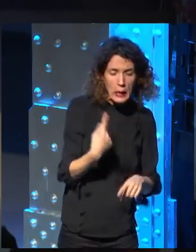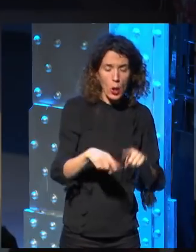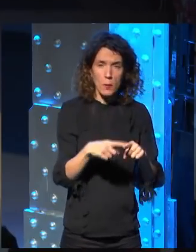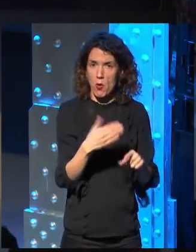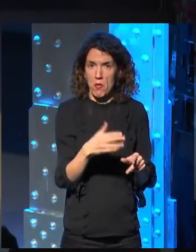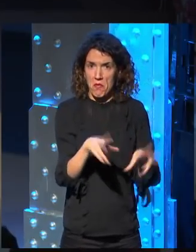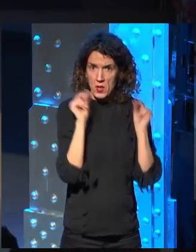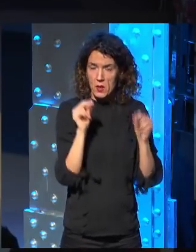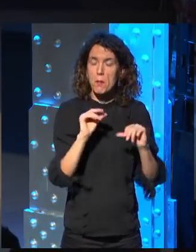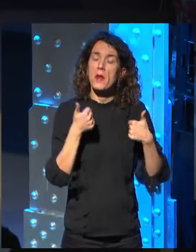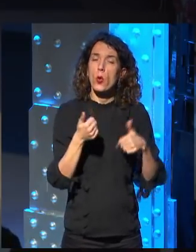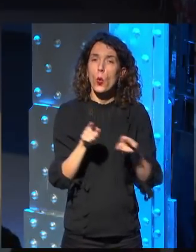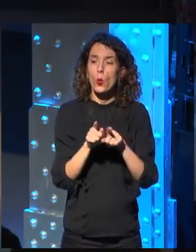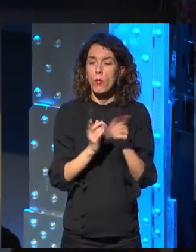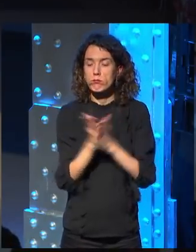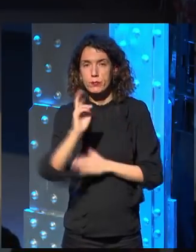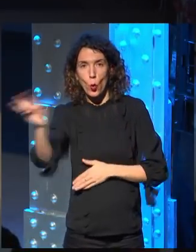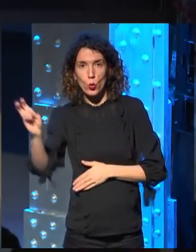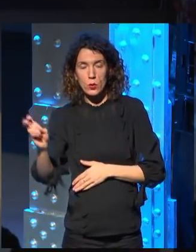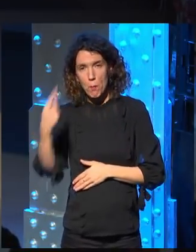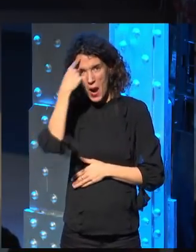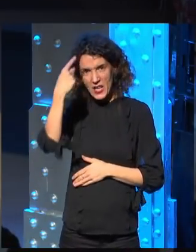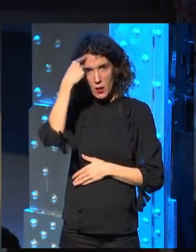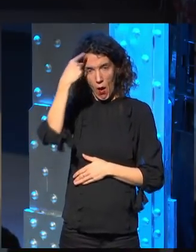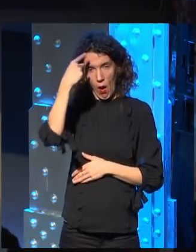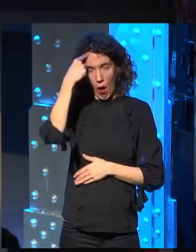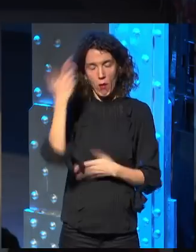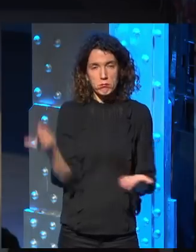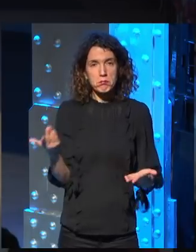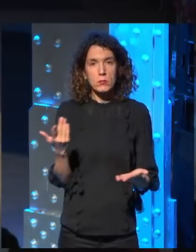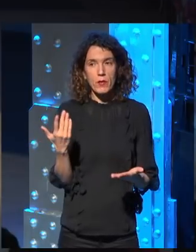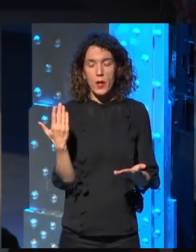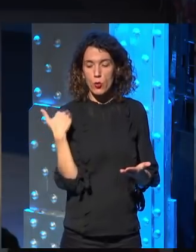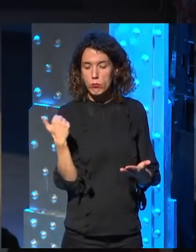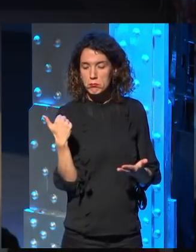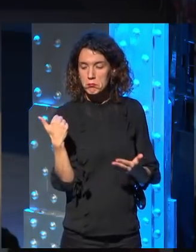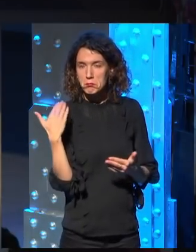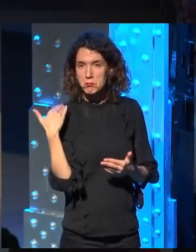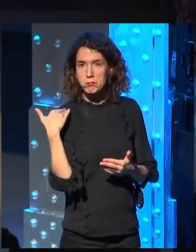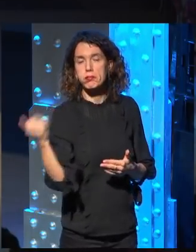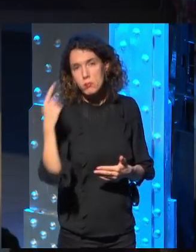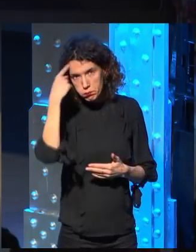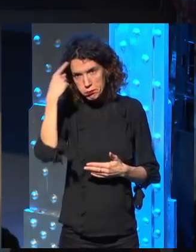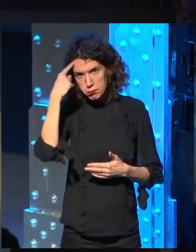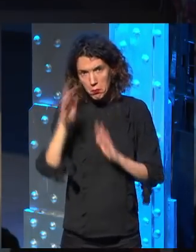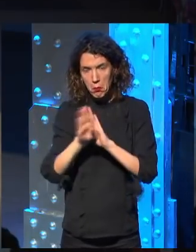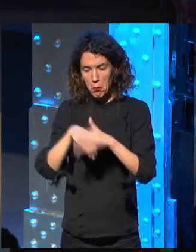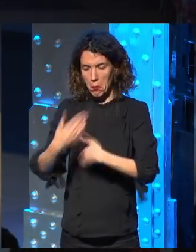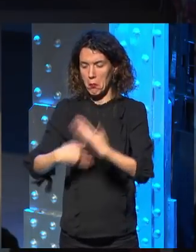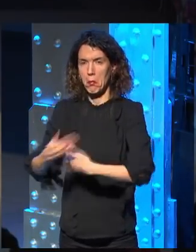eso. Y entonces empezó esta manía y me dejé llevar por ella, ¿sabes? Y entonces